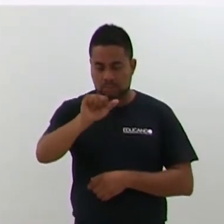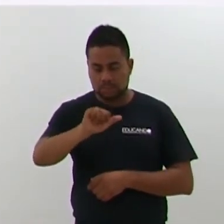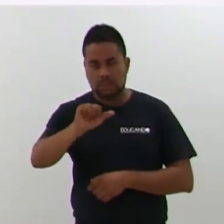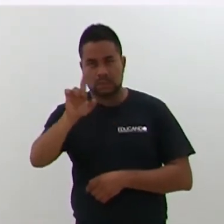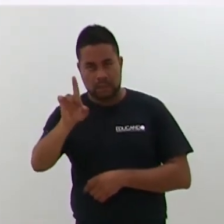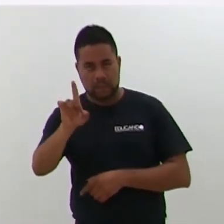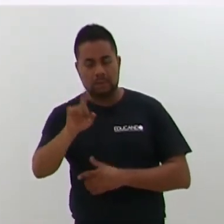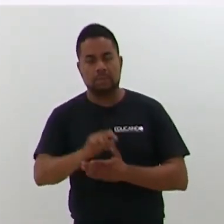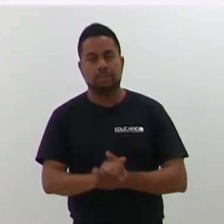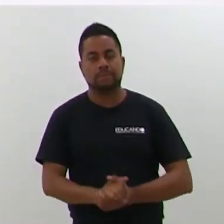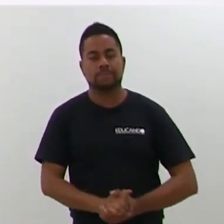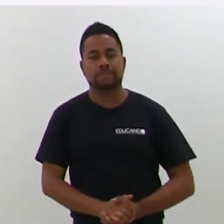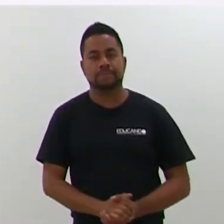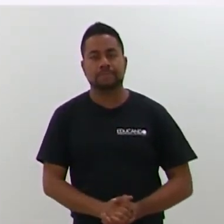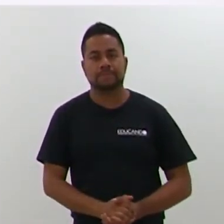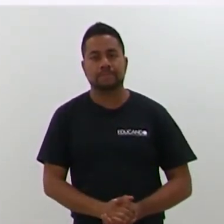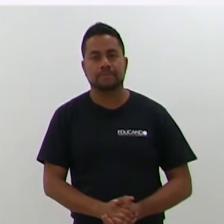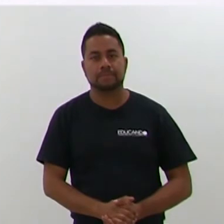Hermandad.